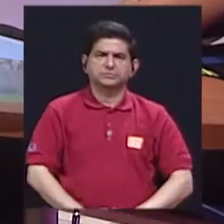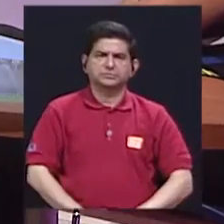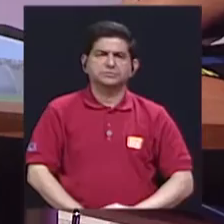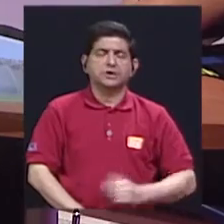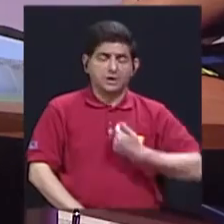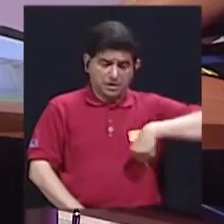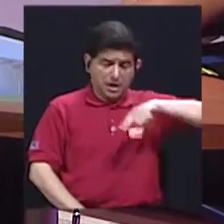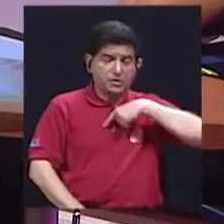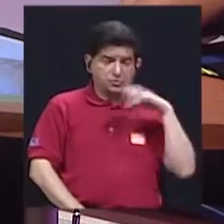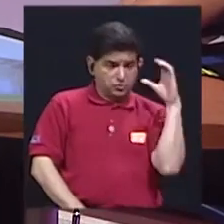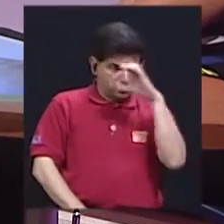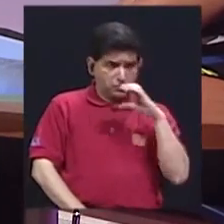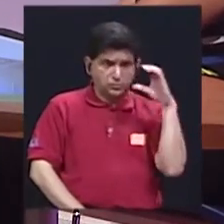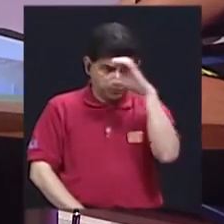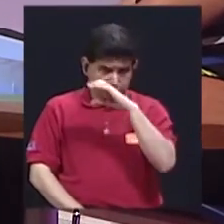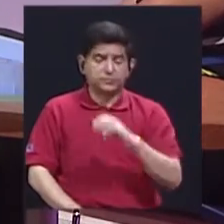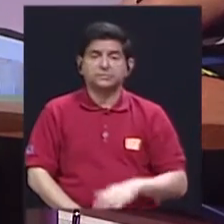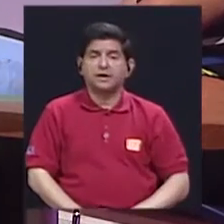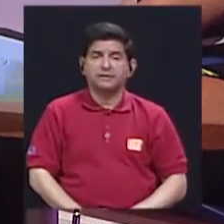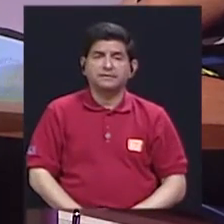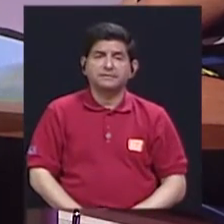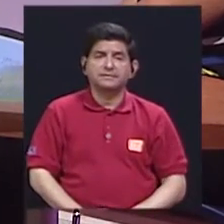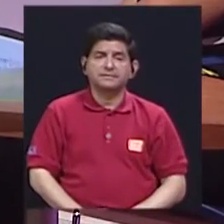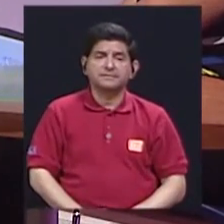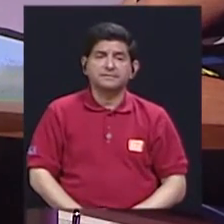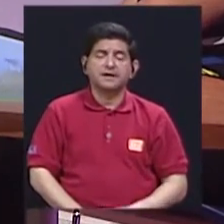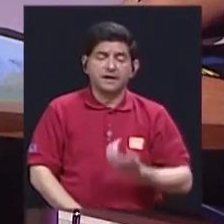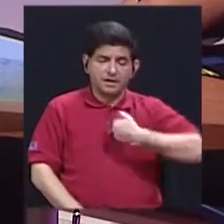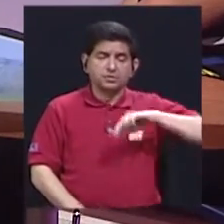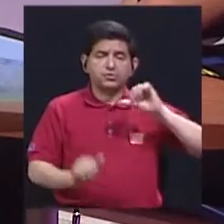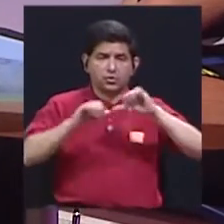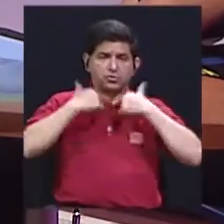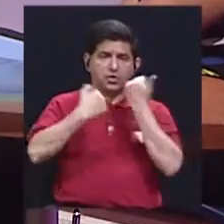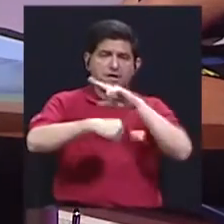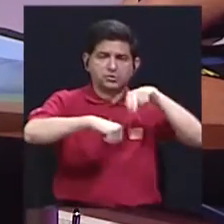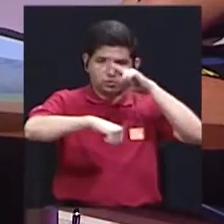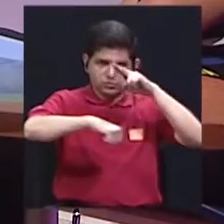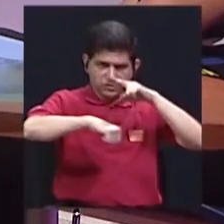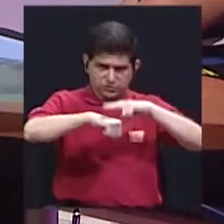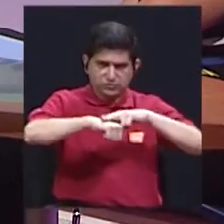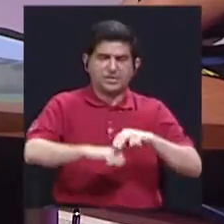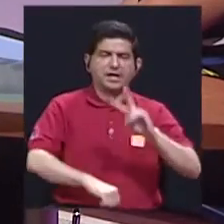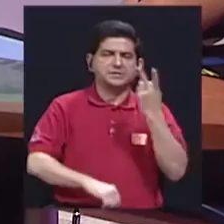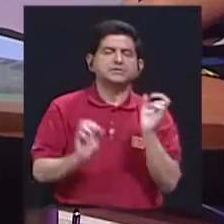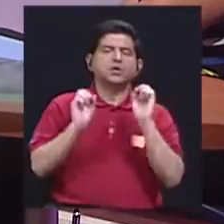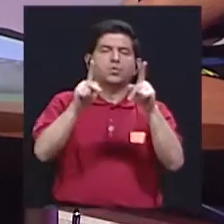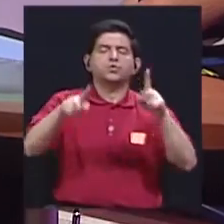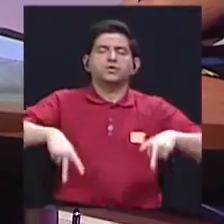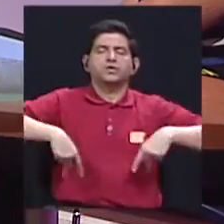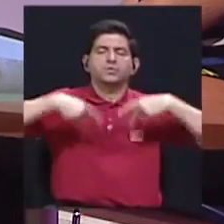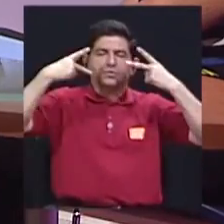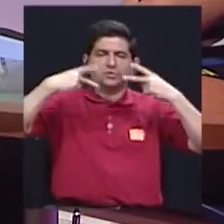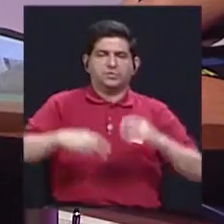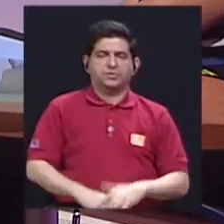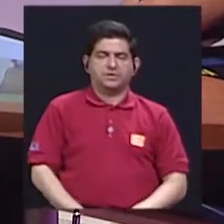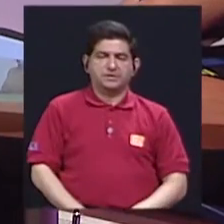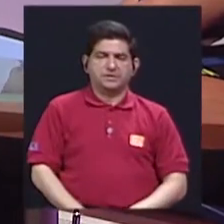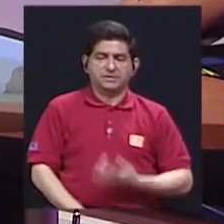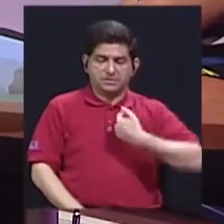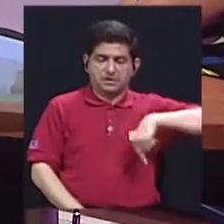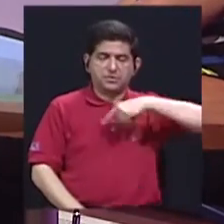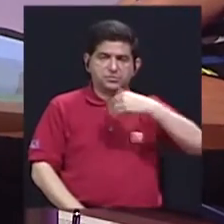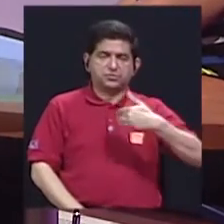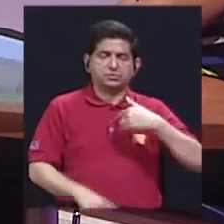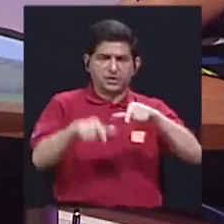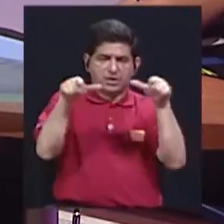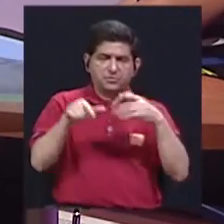nos busquen nosotros somos asociación nacional en segunda oportunidad de vida estamos en facebook